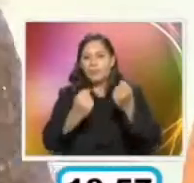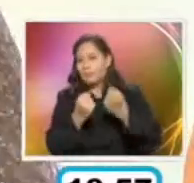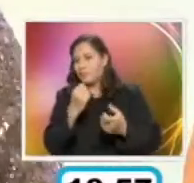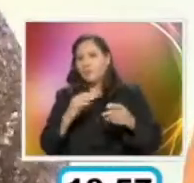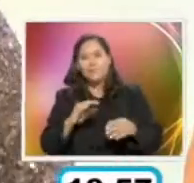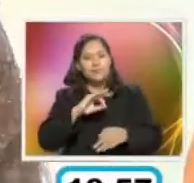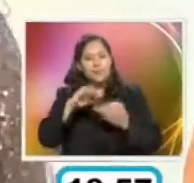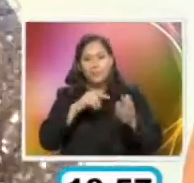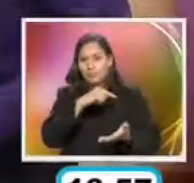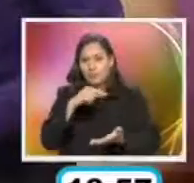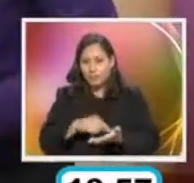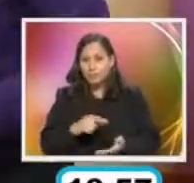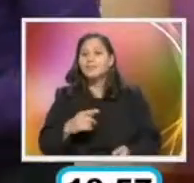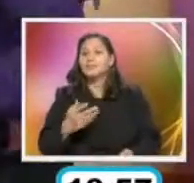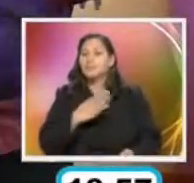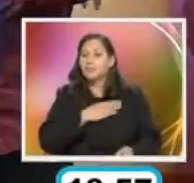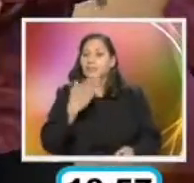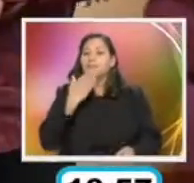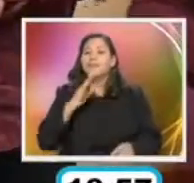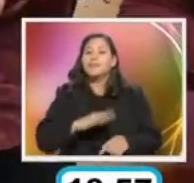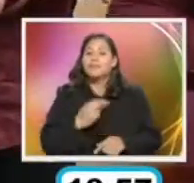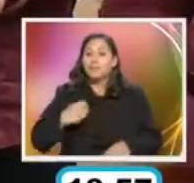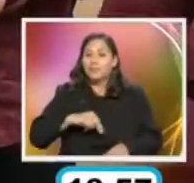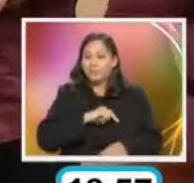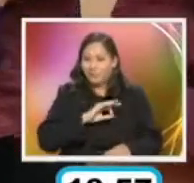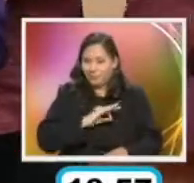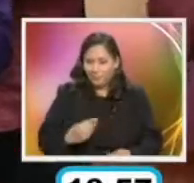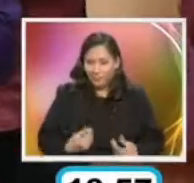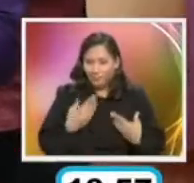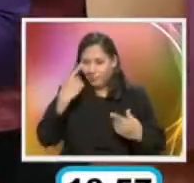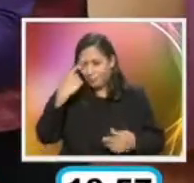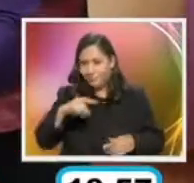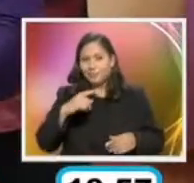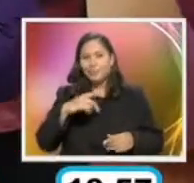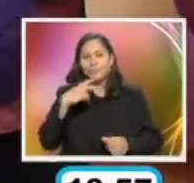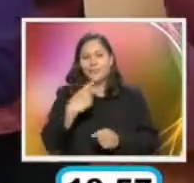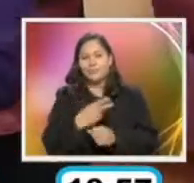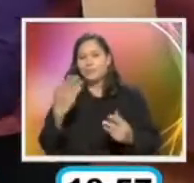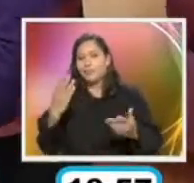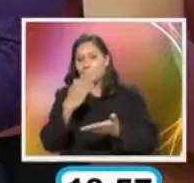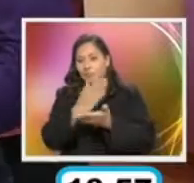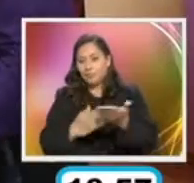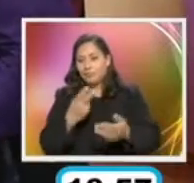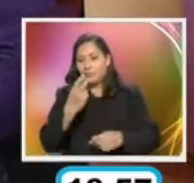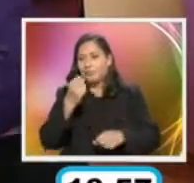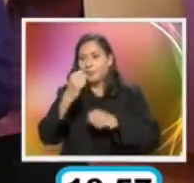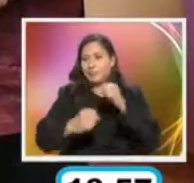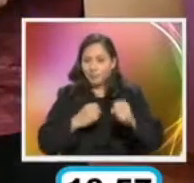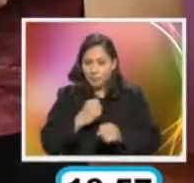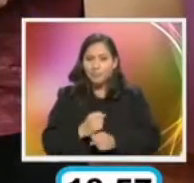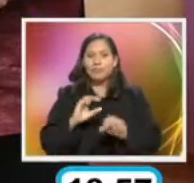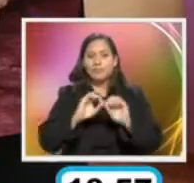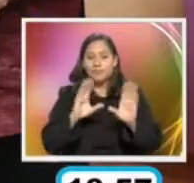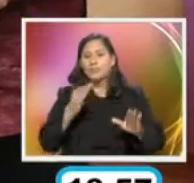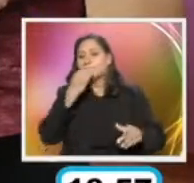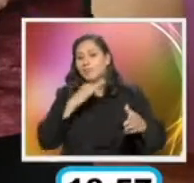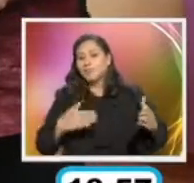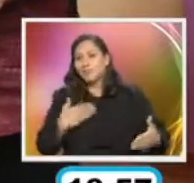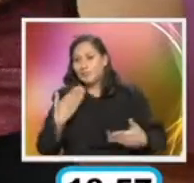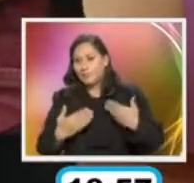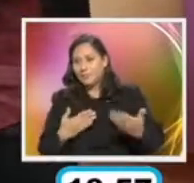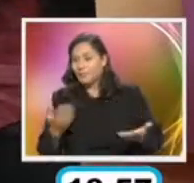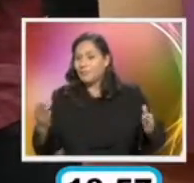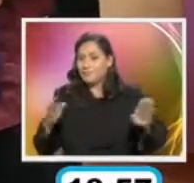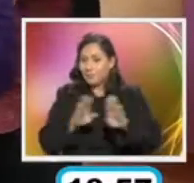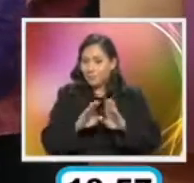en toda parte. Oye, va a estar muy bueno porque lo vamos a poder disfrutar ya para la segunda mitad de este año. Y claro, está festejar y